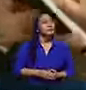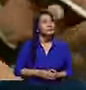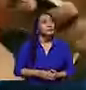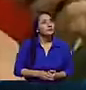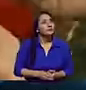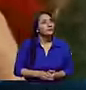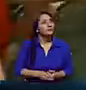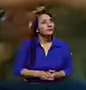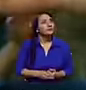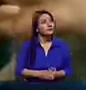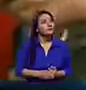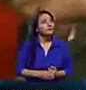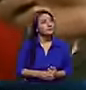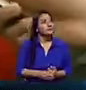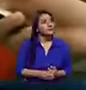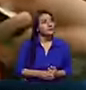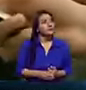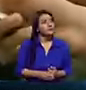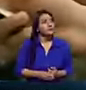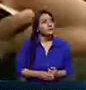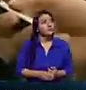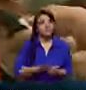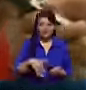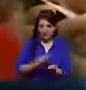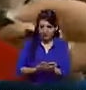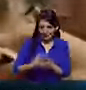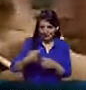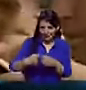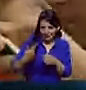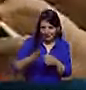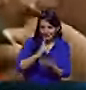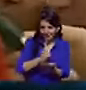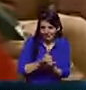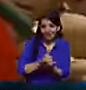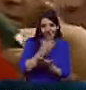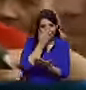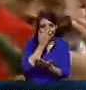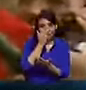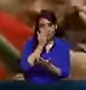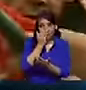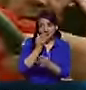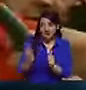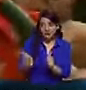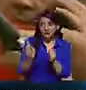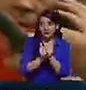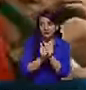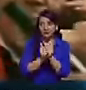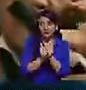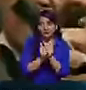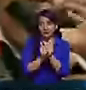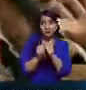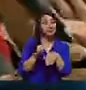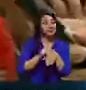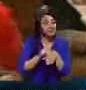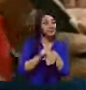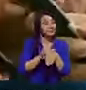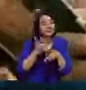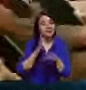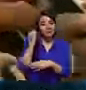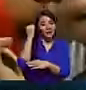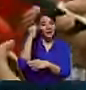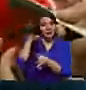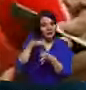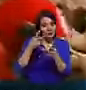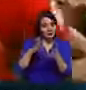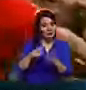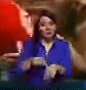compre. Estamos, llegamos hace un momento aquí a Quito, en efecto, para acompañar a Mauricio Pozo a ejercer su derecho al voto. Ya lo hice